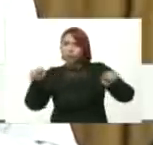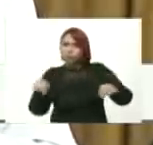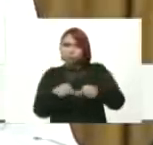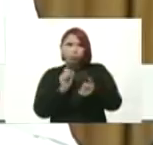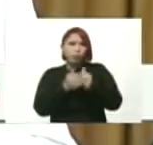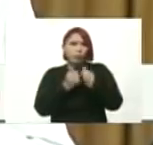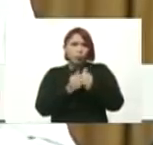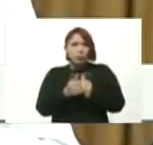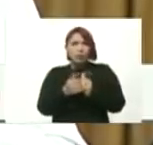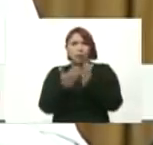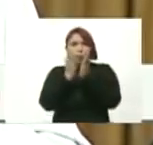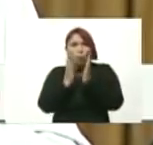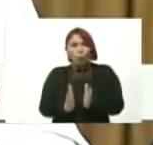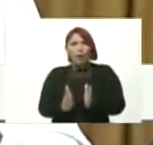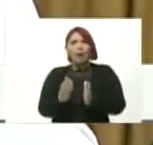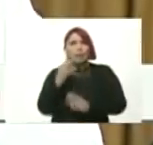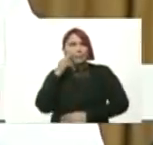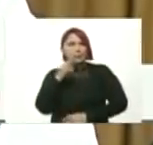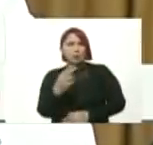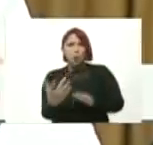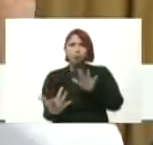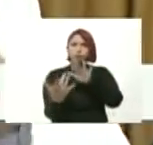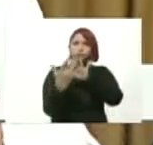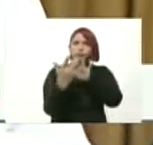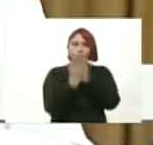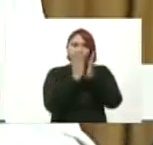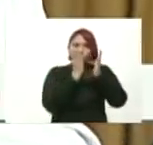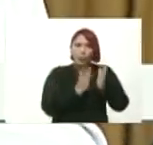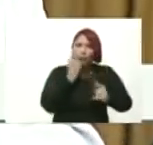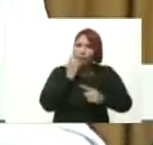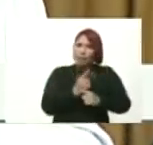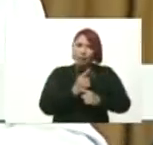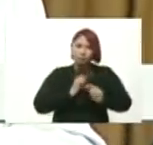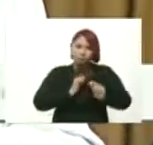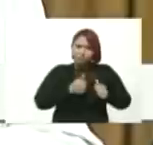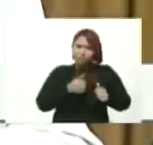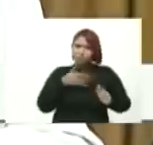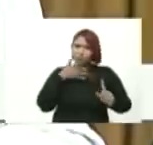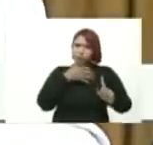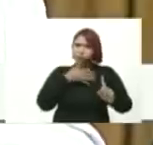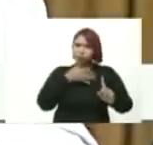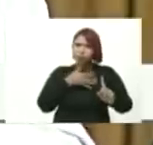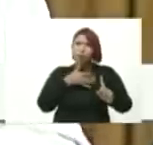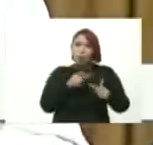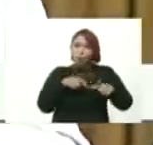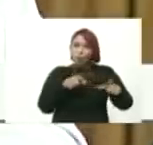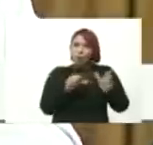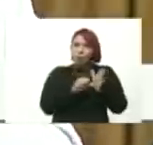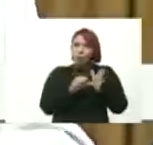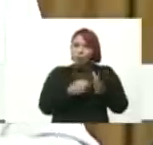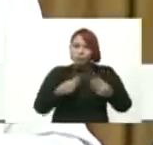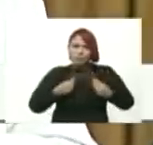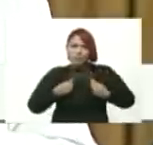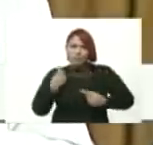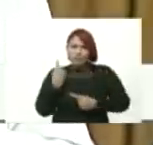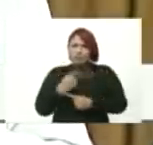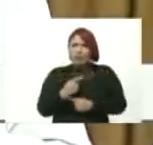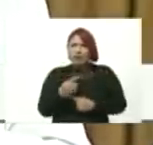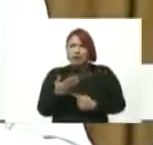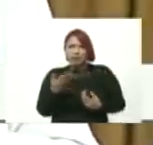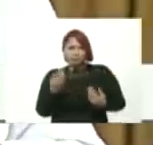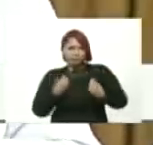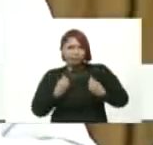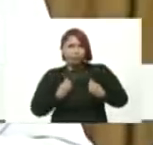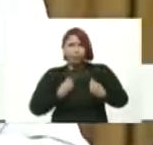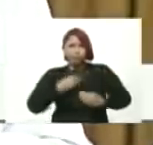esa visión de vincularse al estudiante desde el principio de la formación en el sitio donde vive en el sitio donde tiene las raíces donde tiene